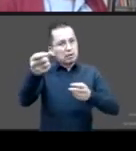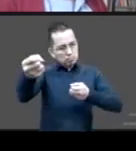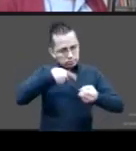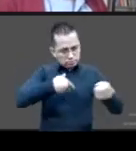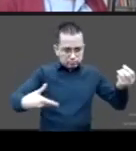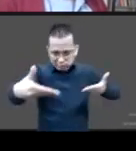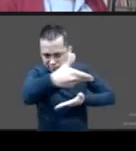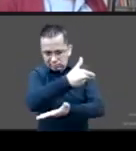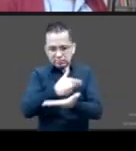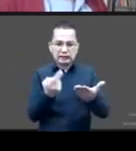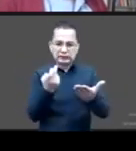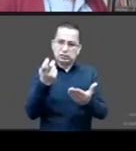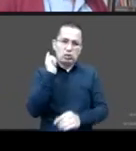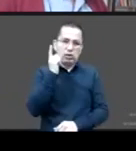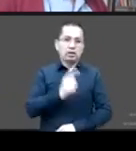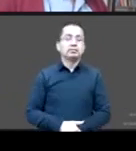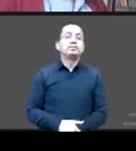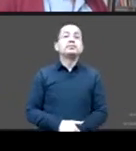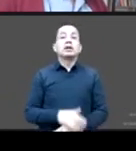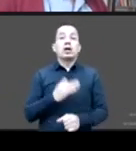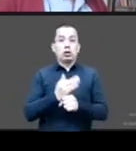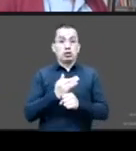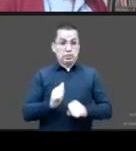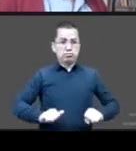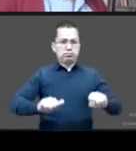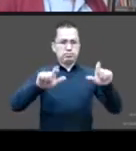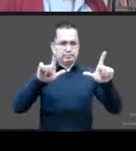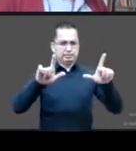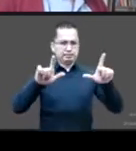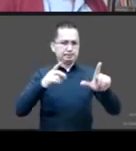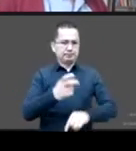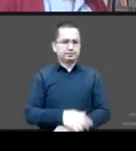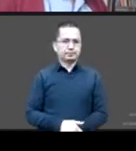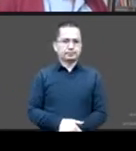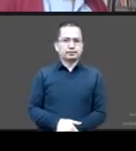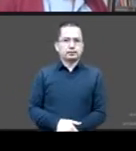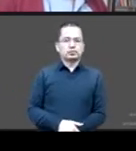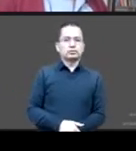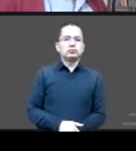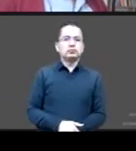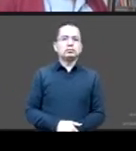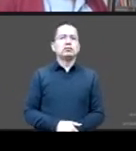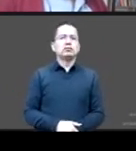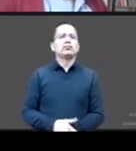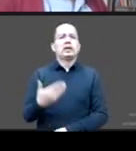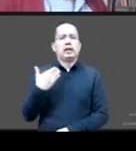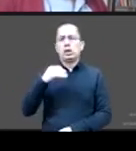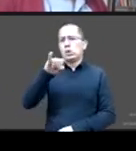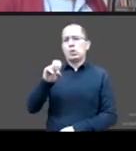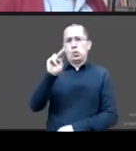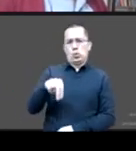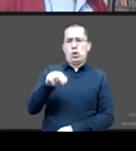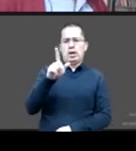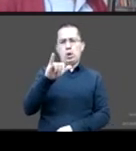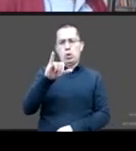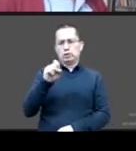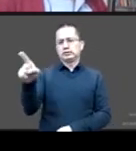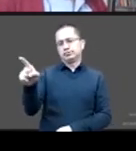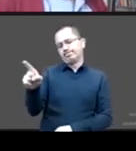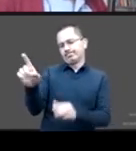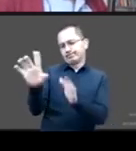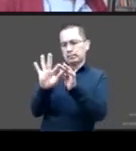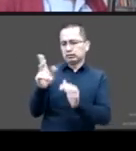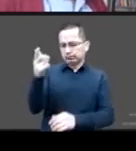si está ya ahí ¿verdad? como dijo Juan Luis actualmente estoy dirigiendo una